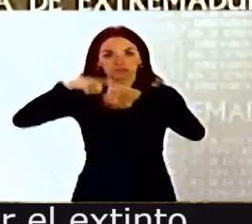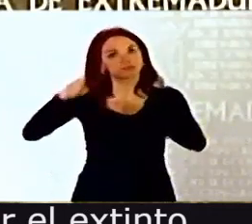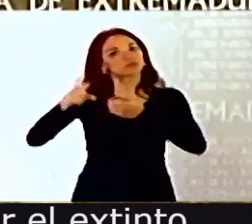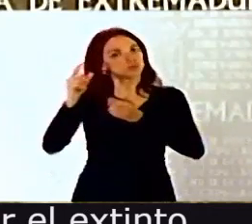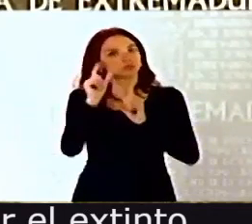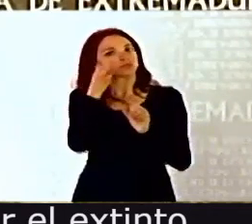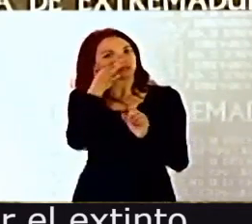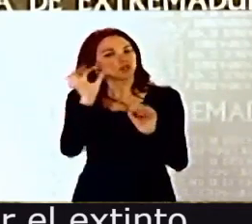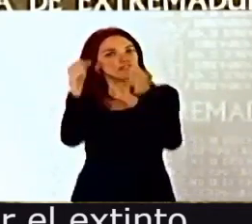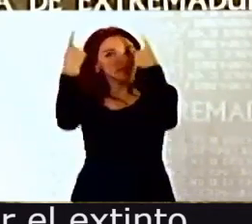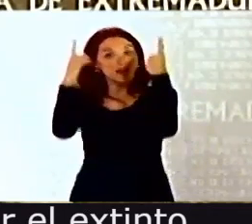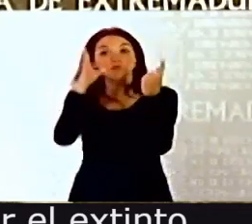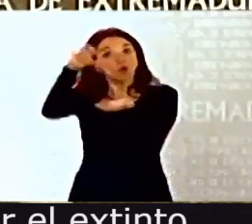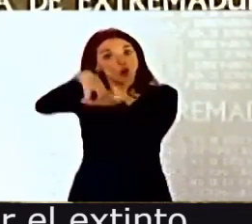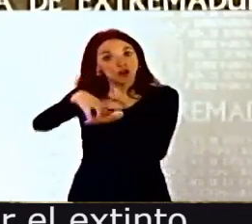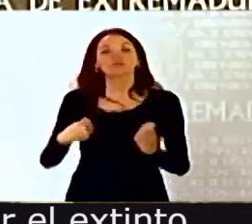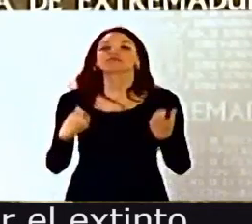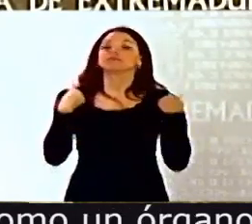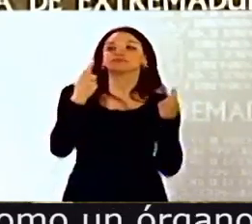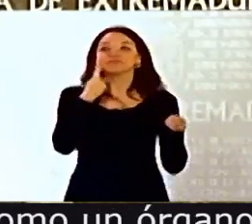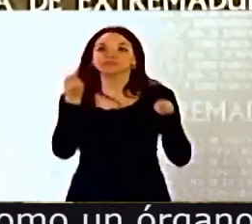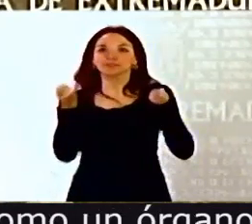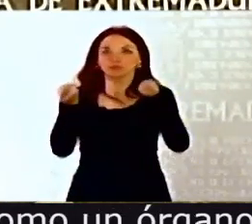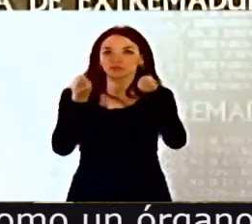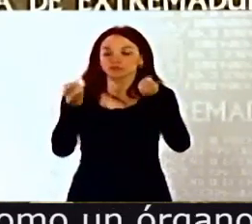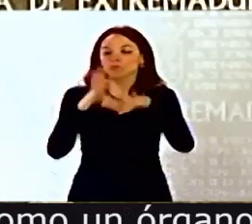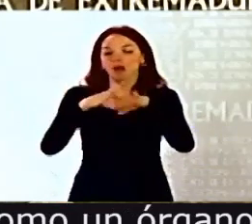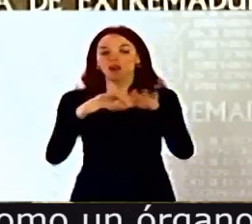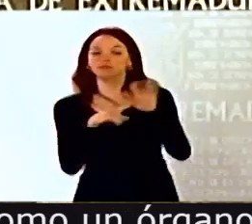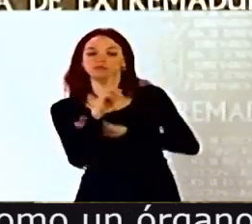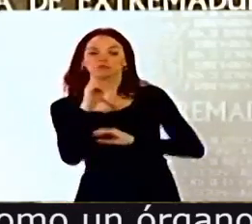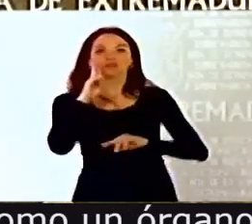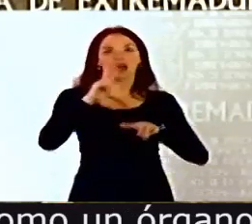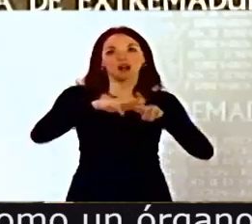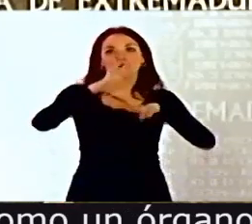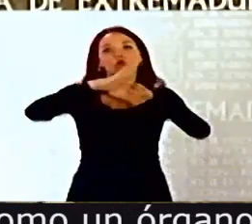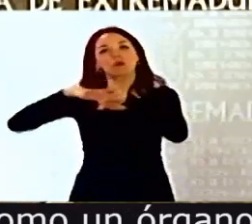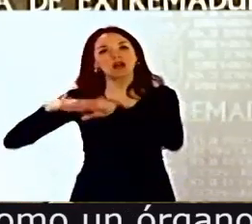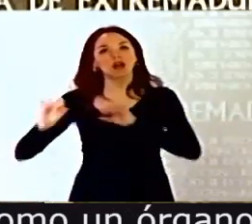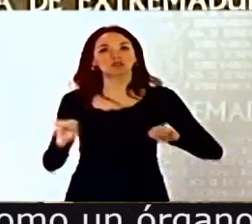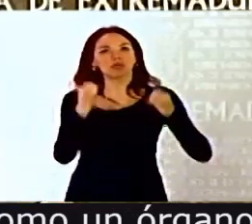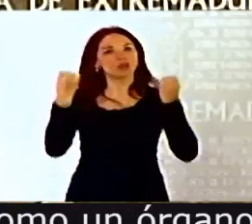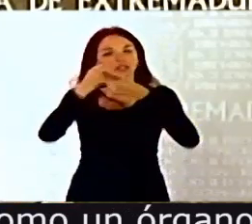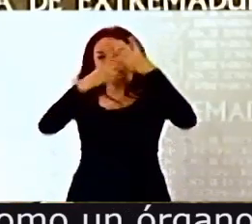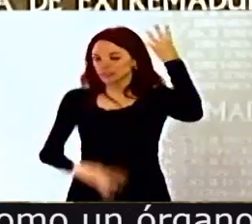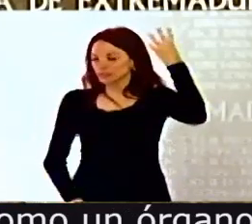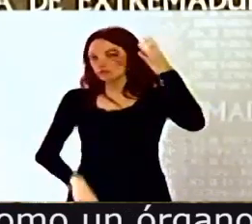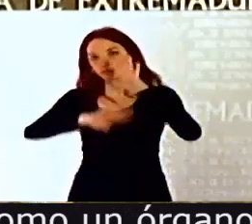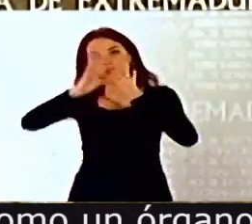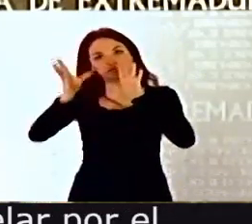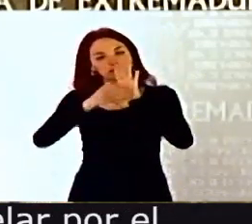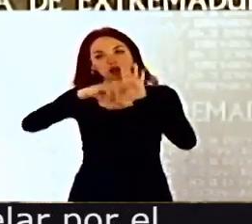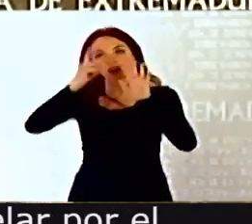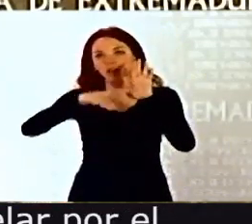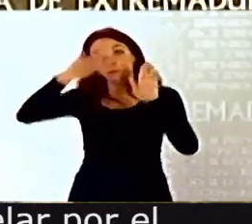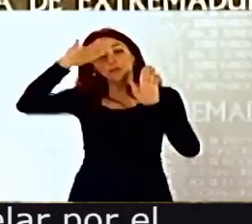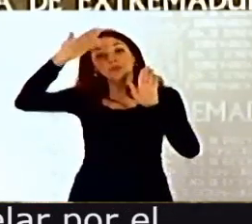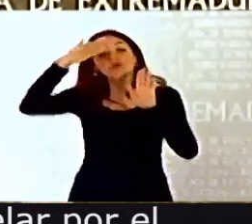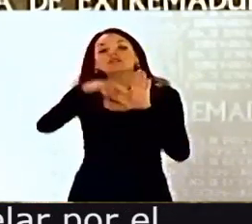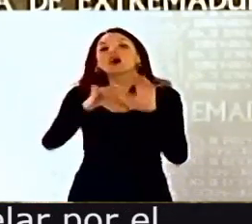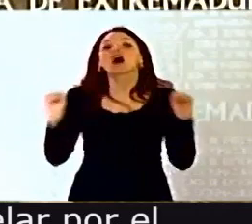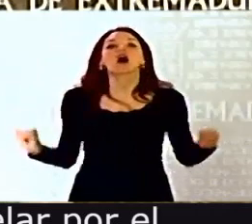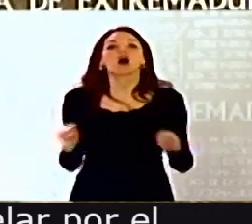es el órgano que va a velar por el desarrollo y cumplimiento de todas las acciones que contiene esta ley. Fundamentalmente son